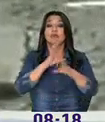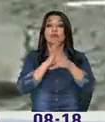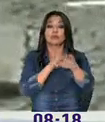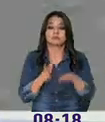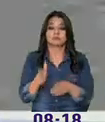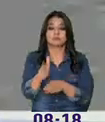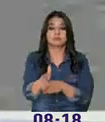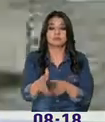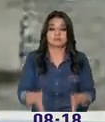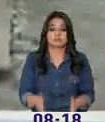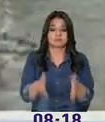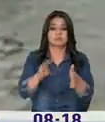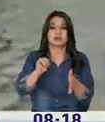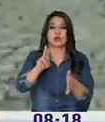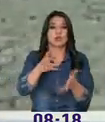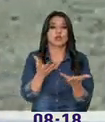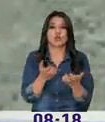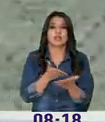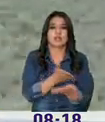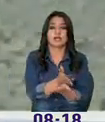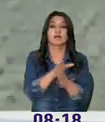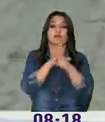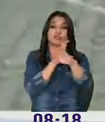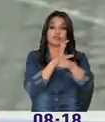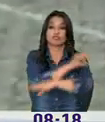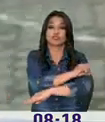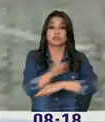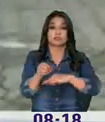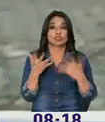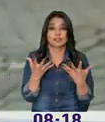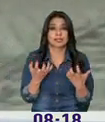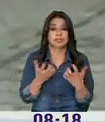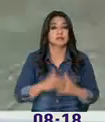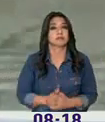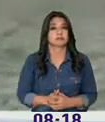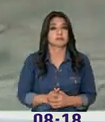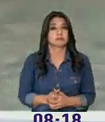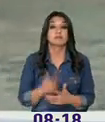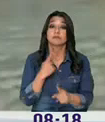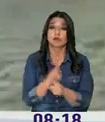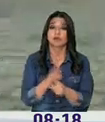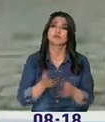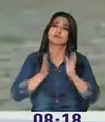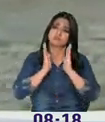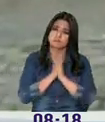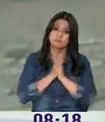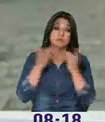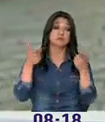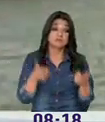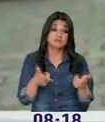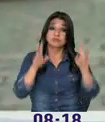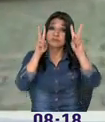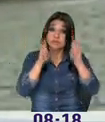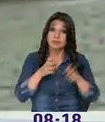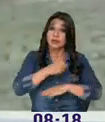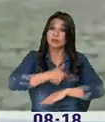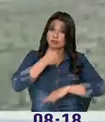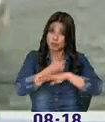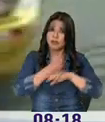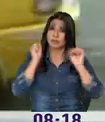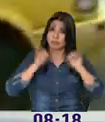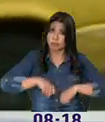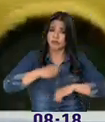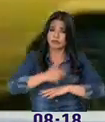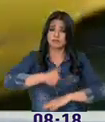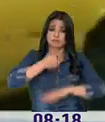estacionen en la Manuel Valdivieso y Occidental, no nos permite. Entonces, hacíamos también una chequeada de ese tema para que venga la